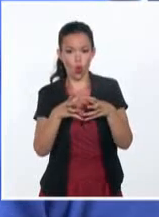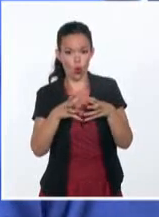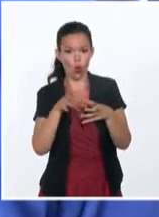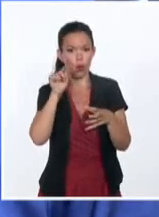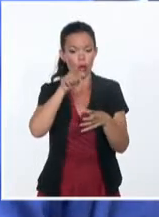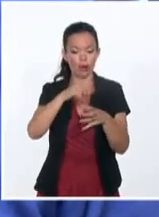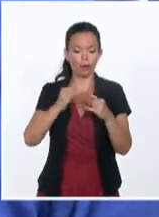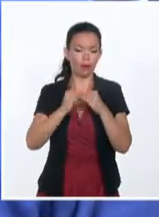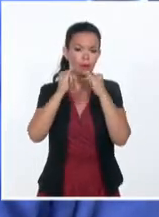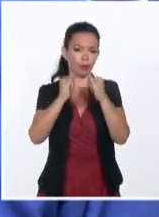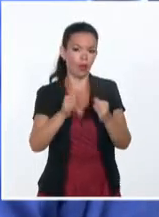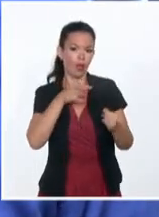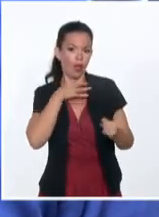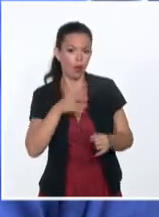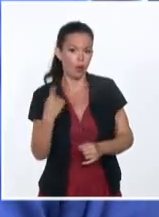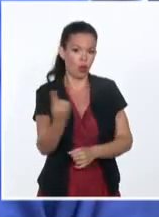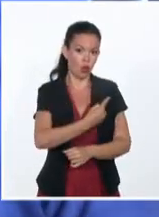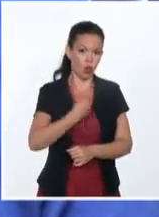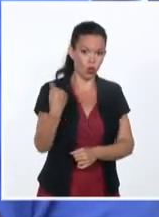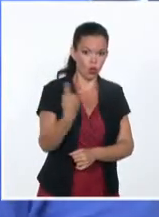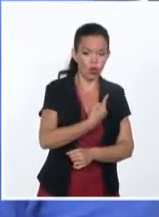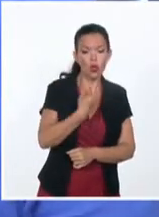que si nosotros